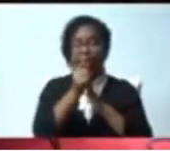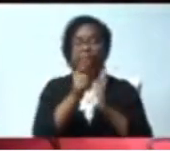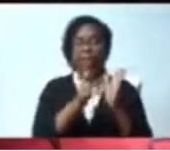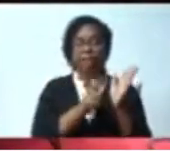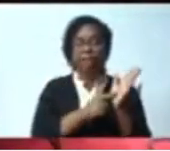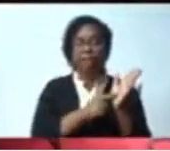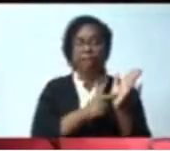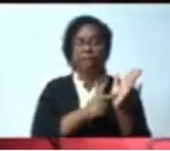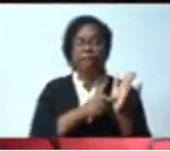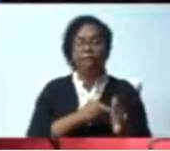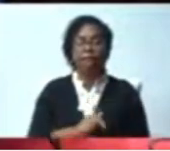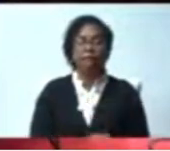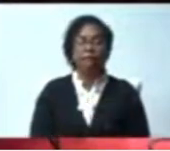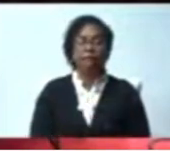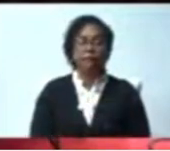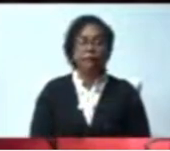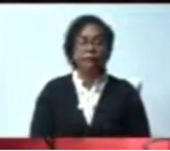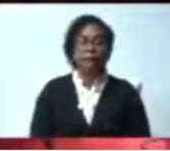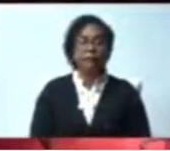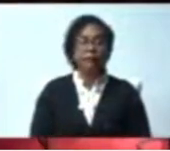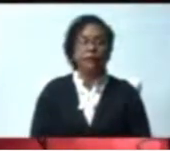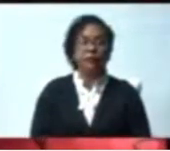Pero también